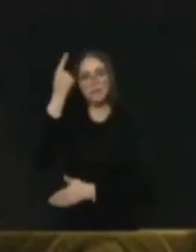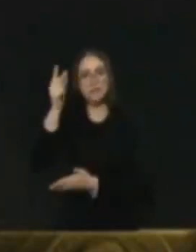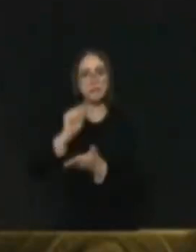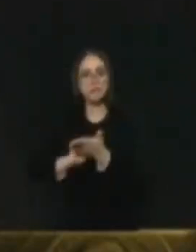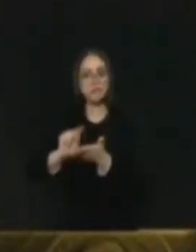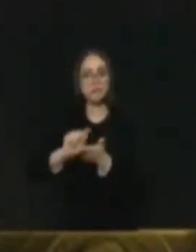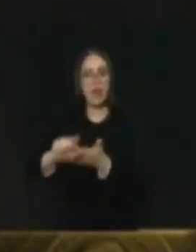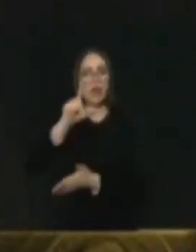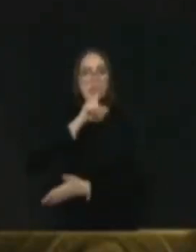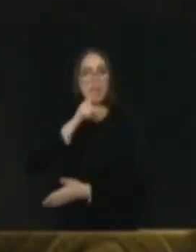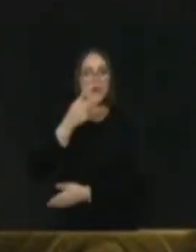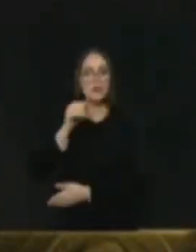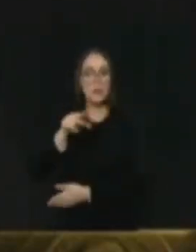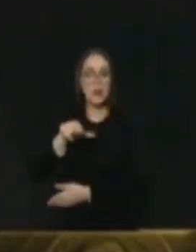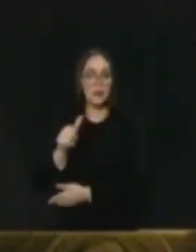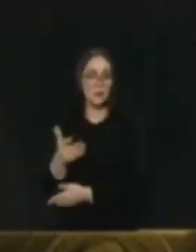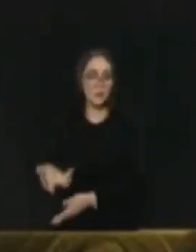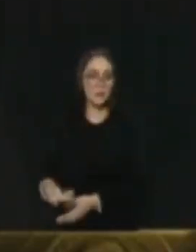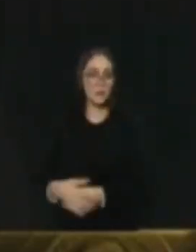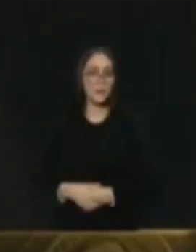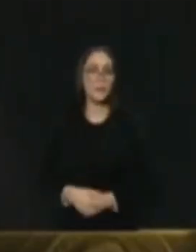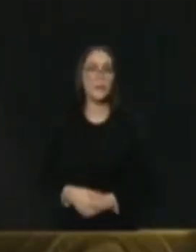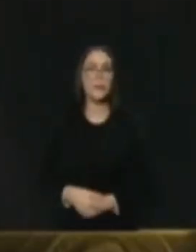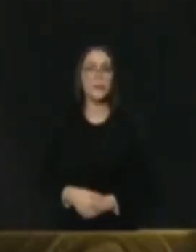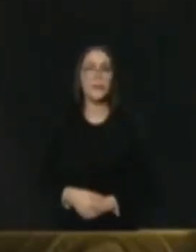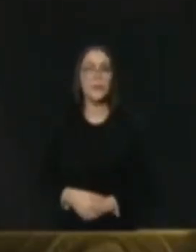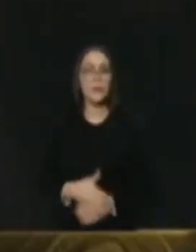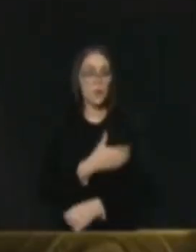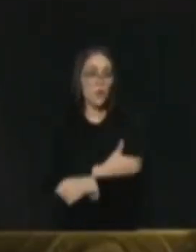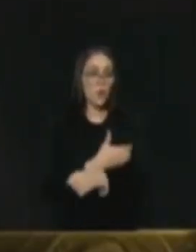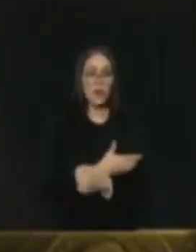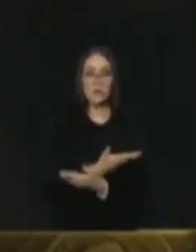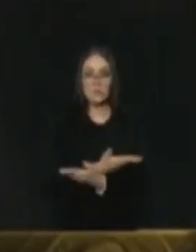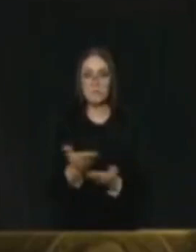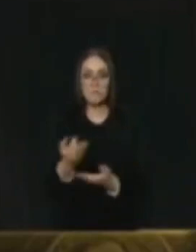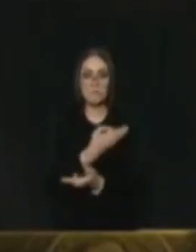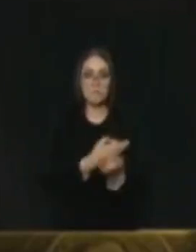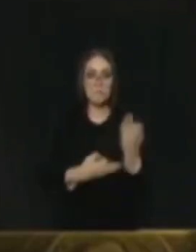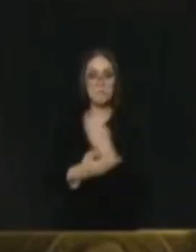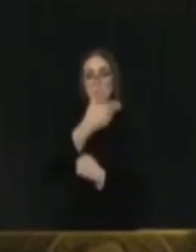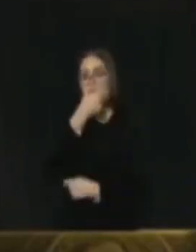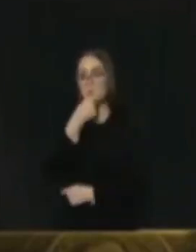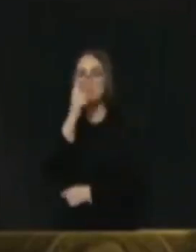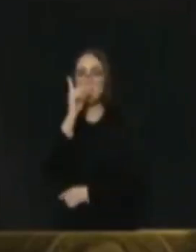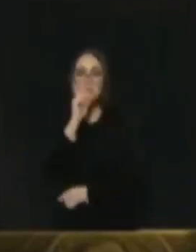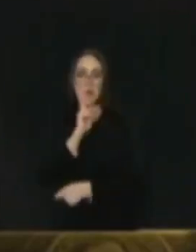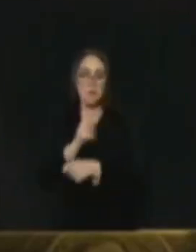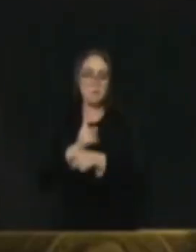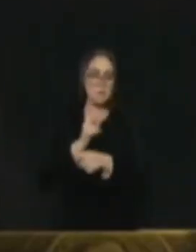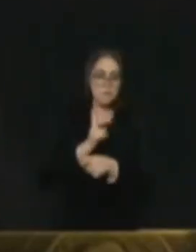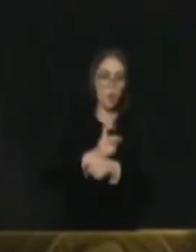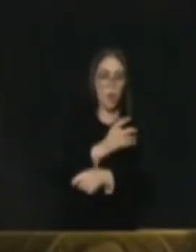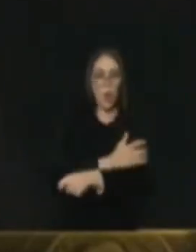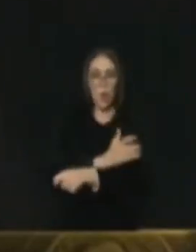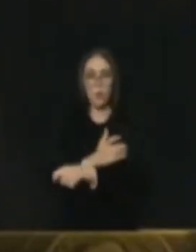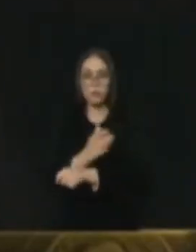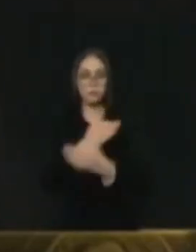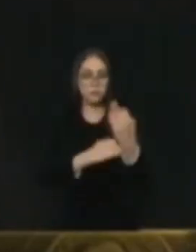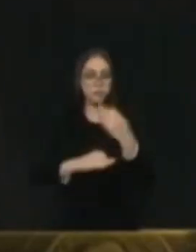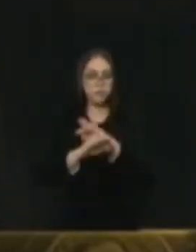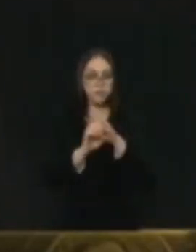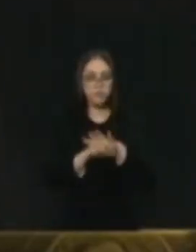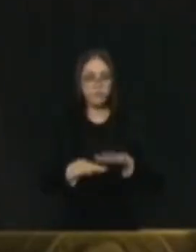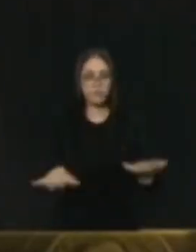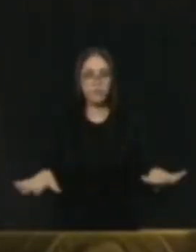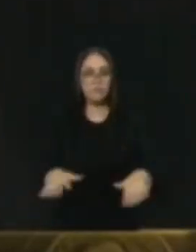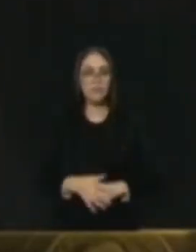hispana. Compañeras y compañeros, invitadas, invitados especiales, querida Elena,